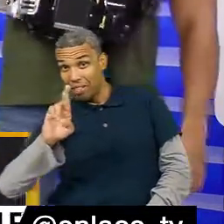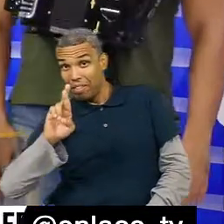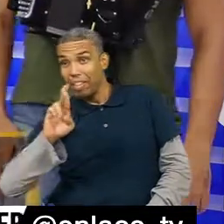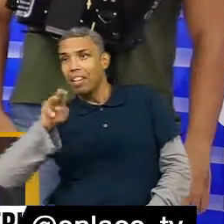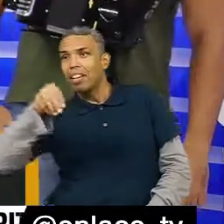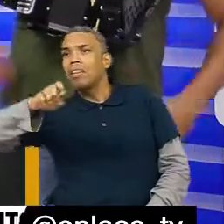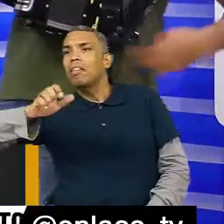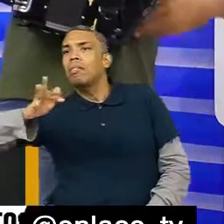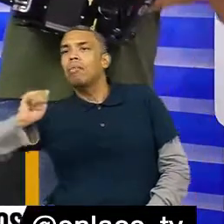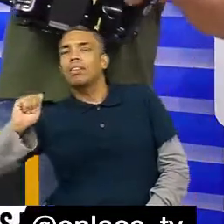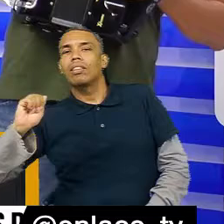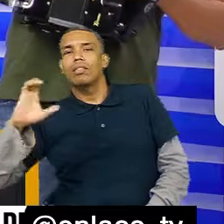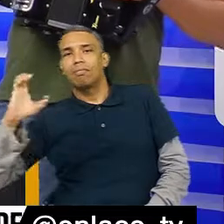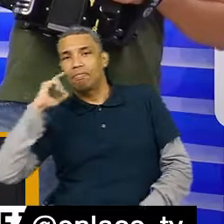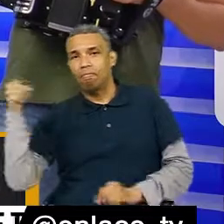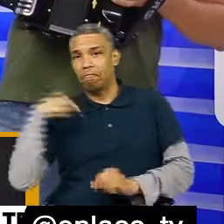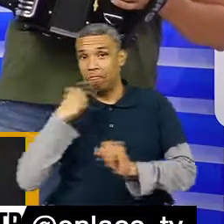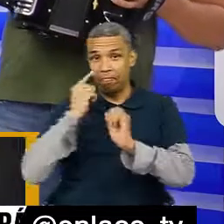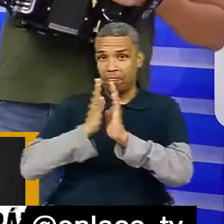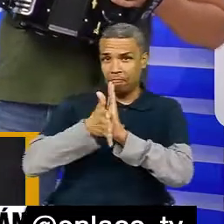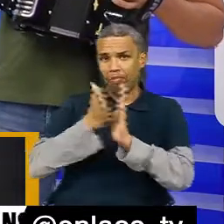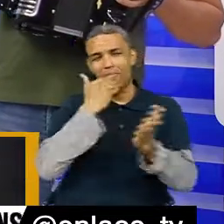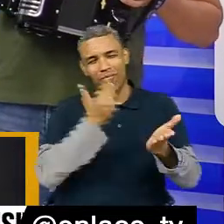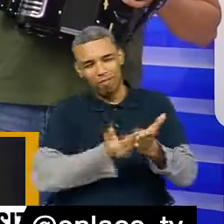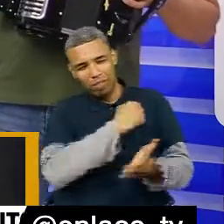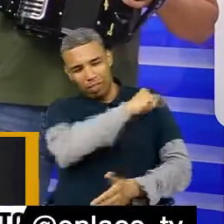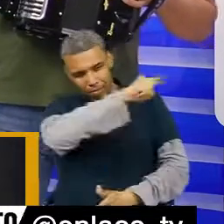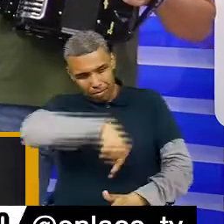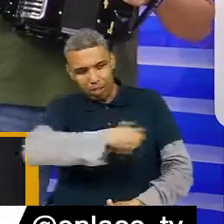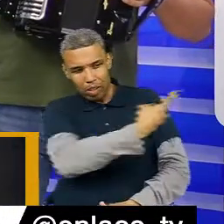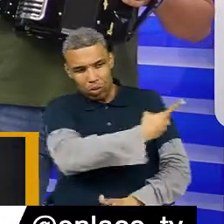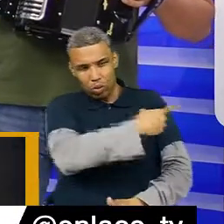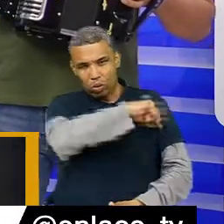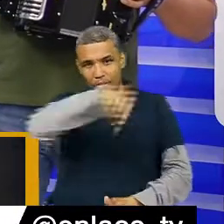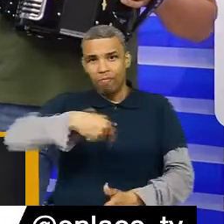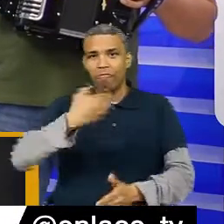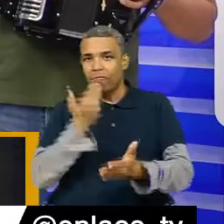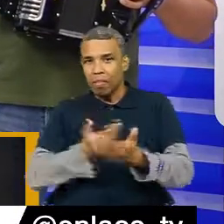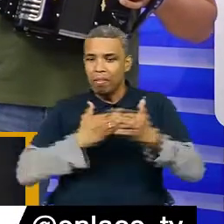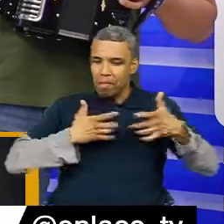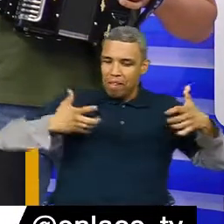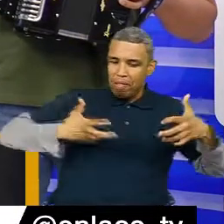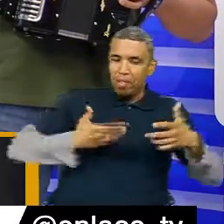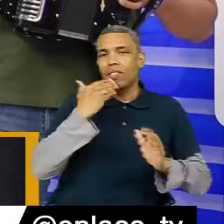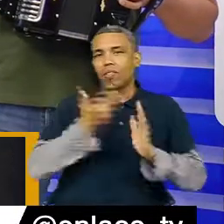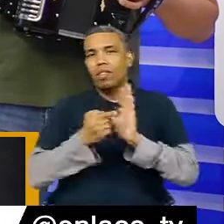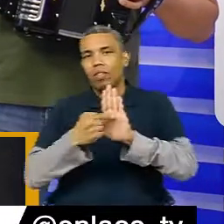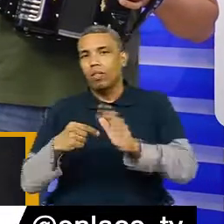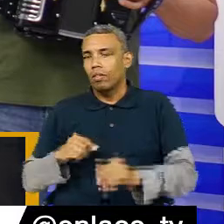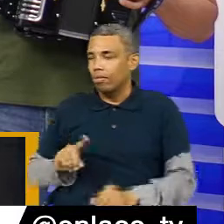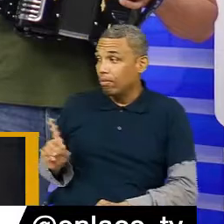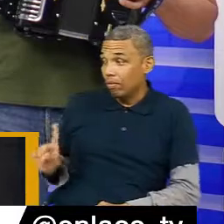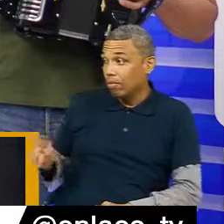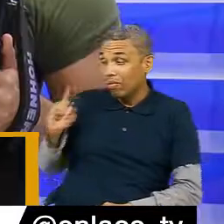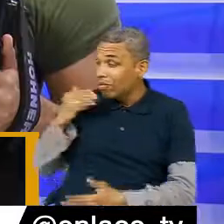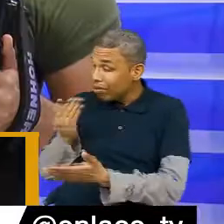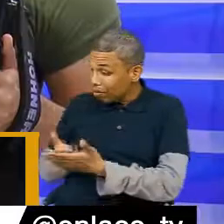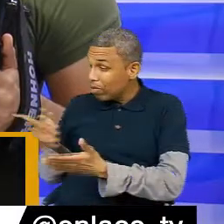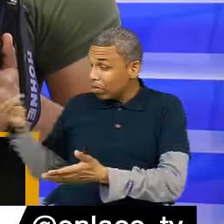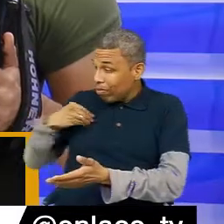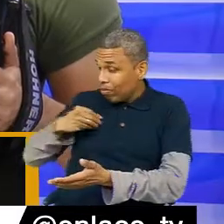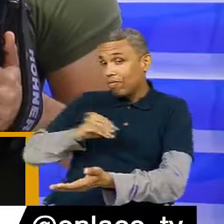Bueno, muchachos, muchas gracias por haber estado en el set de Cultura y Entretenimiento compartiendo esta buena música. No, gracias a ti, gracias al canal y de verdad al programa por permitir